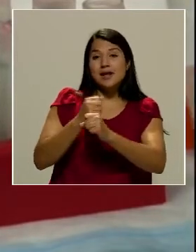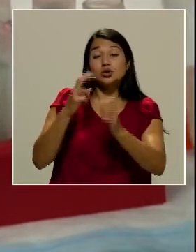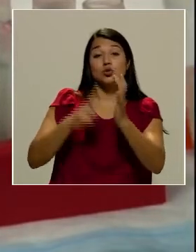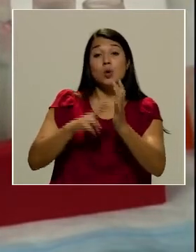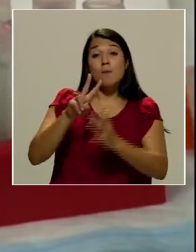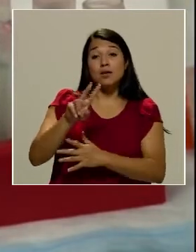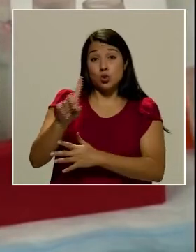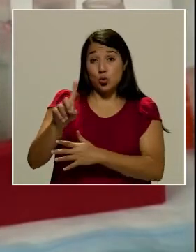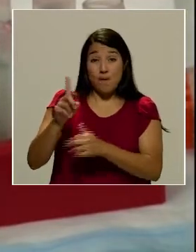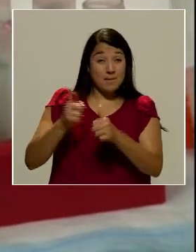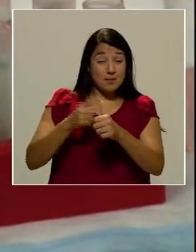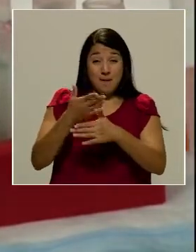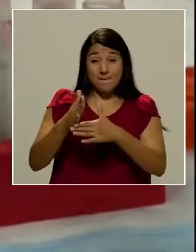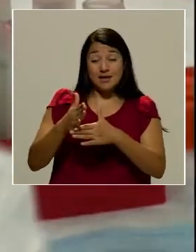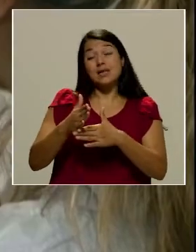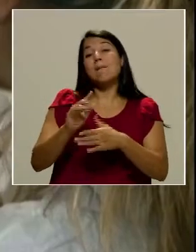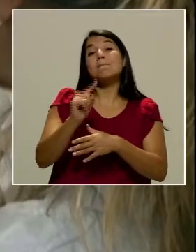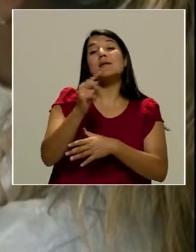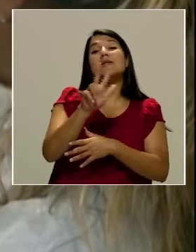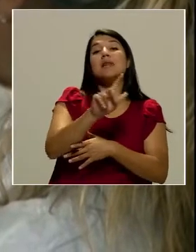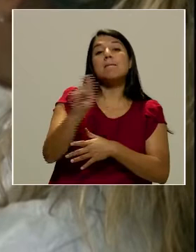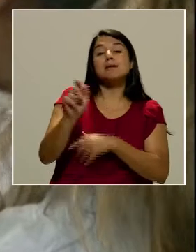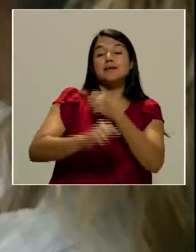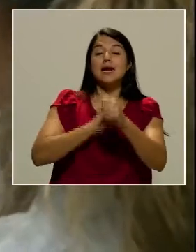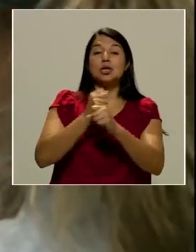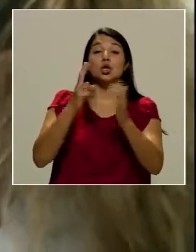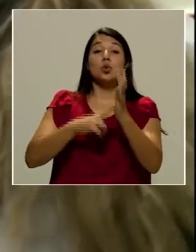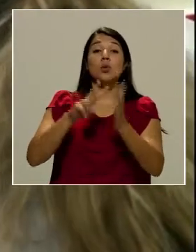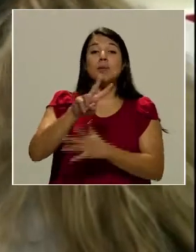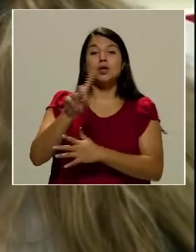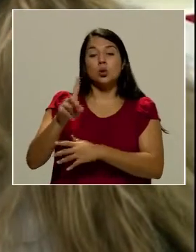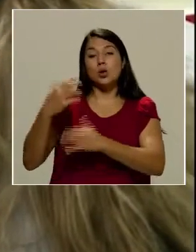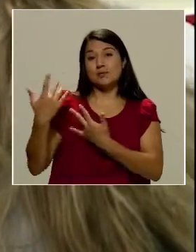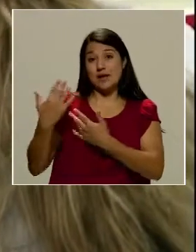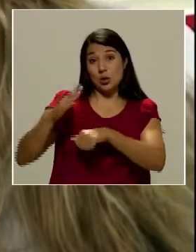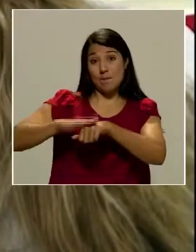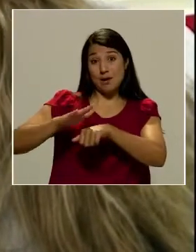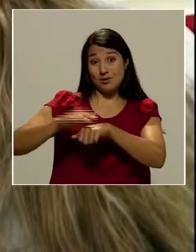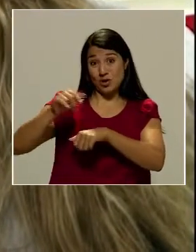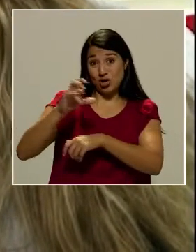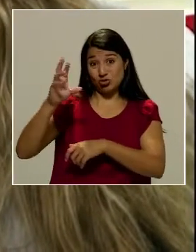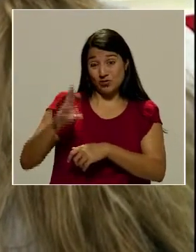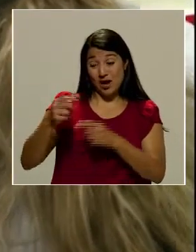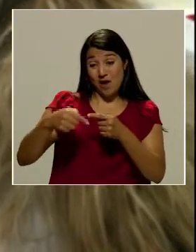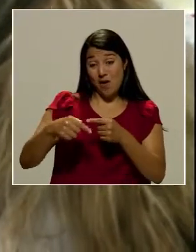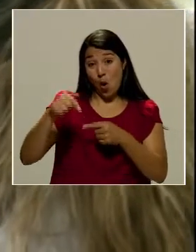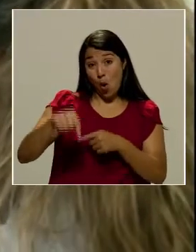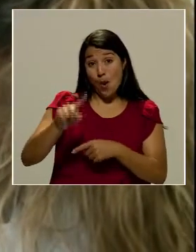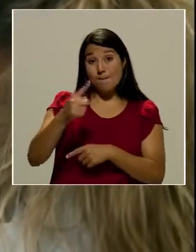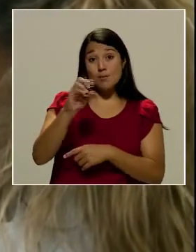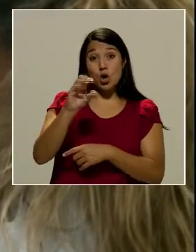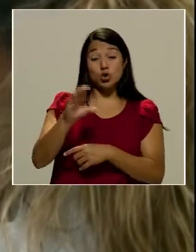primer trimestre de ese año, sujetas al éxito clínico y la aprobación regulatoria local. Para este 1 de octubre, el país